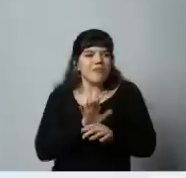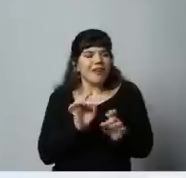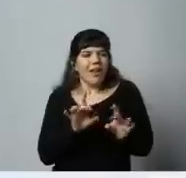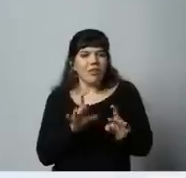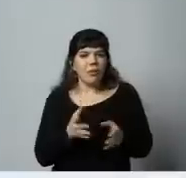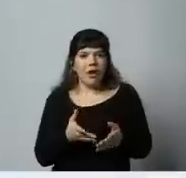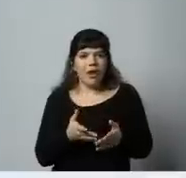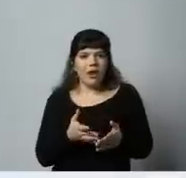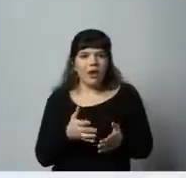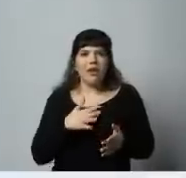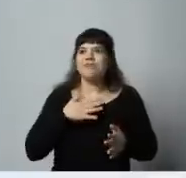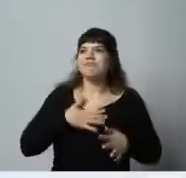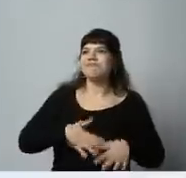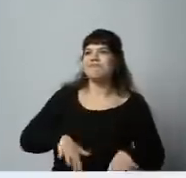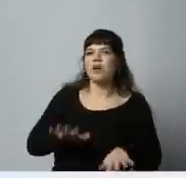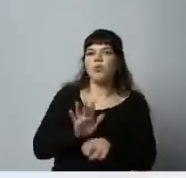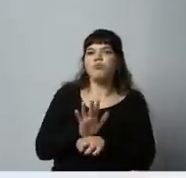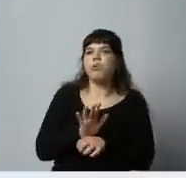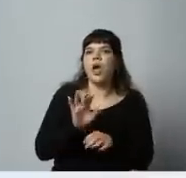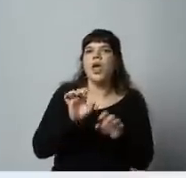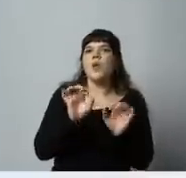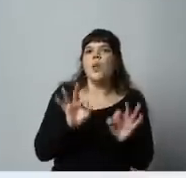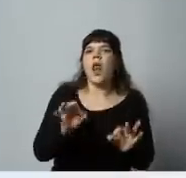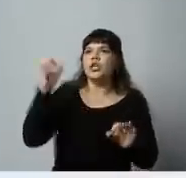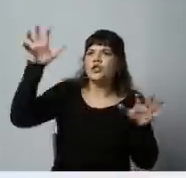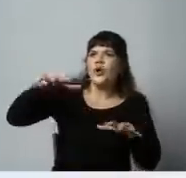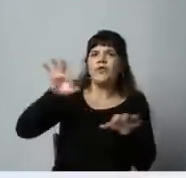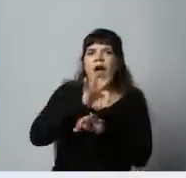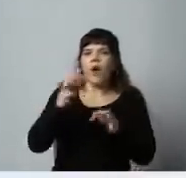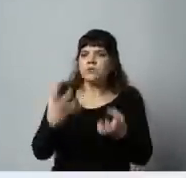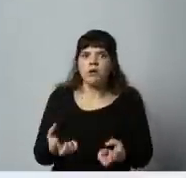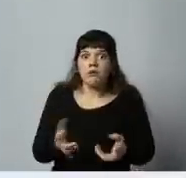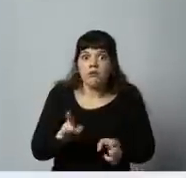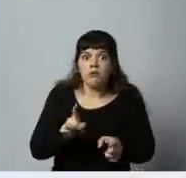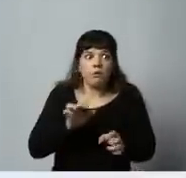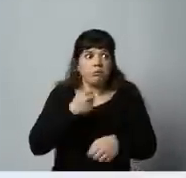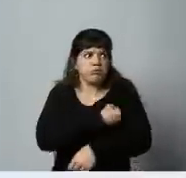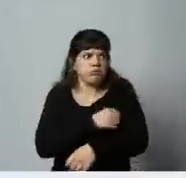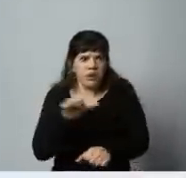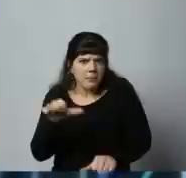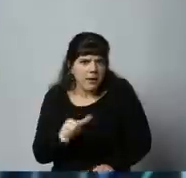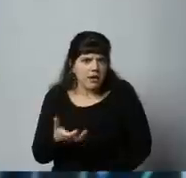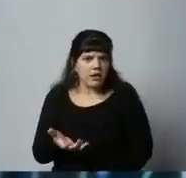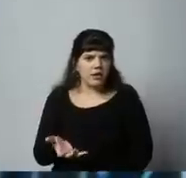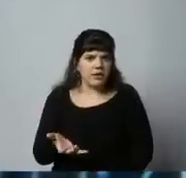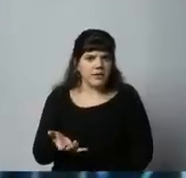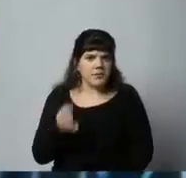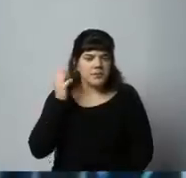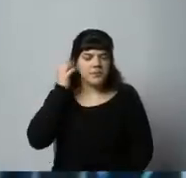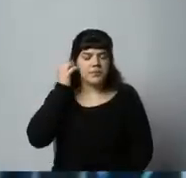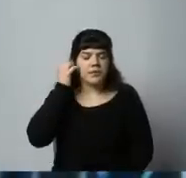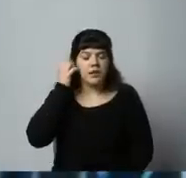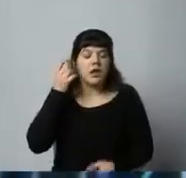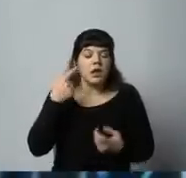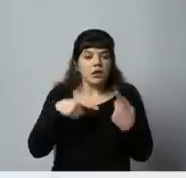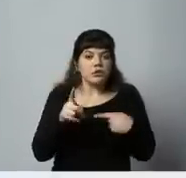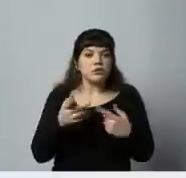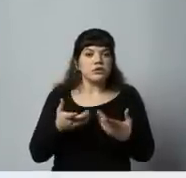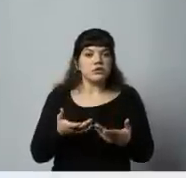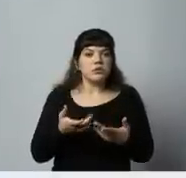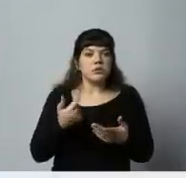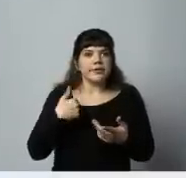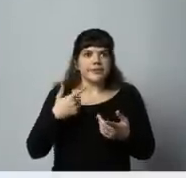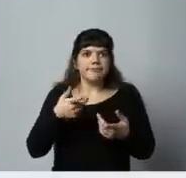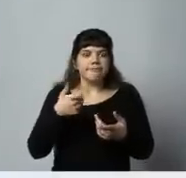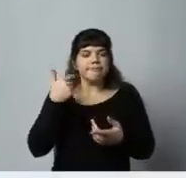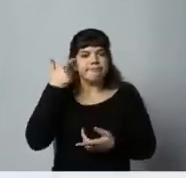lluvia el sol y la sequía o sea eso pasa en el campo la resignación de los desad exactamente entonces me